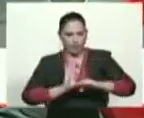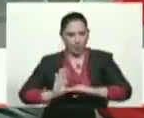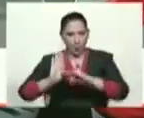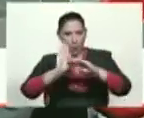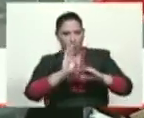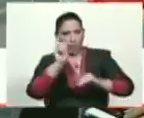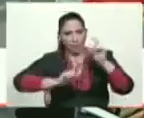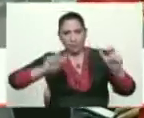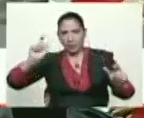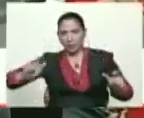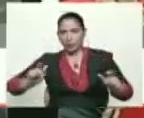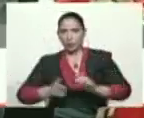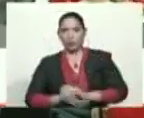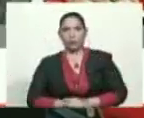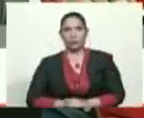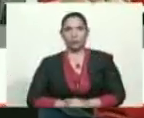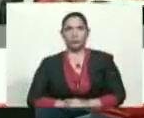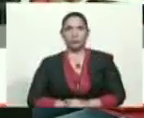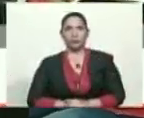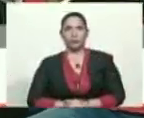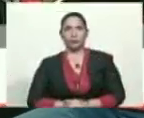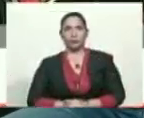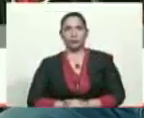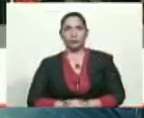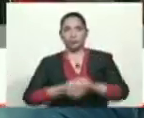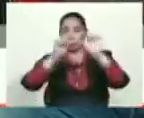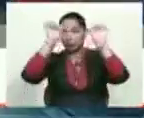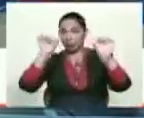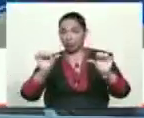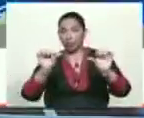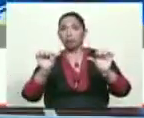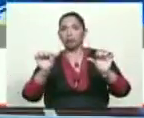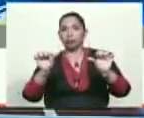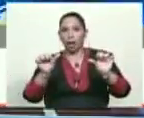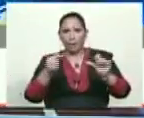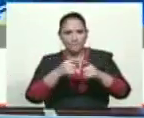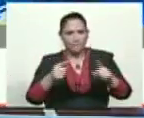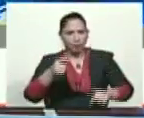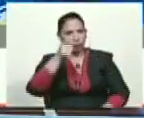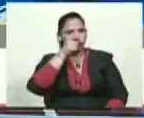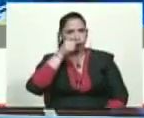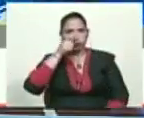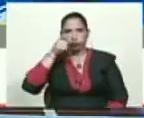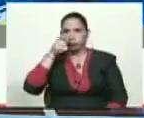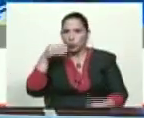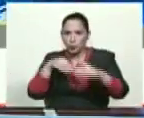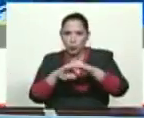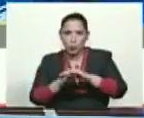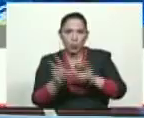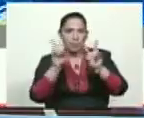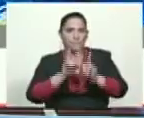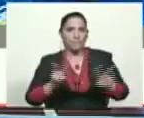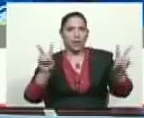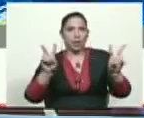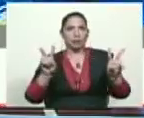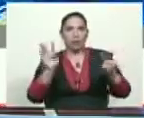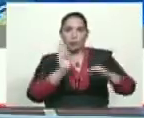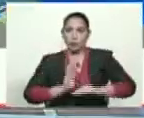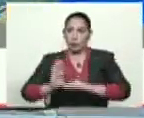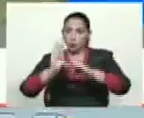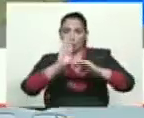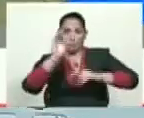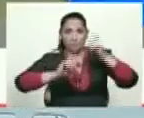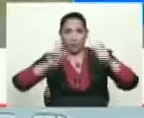al ciudadano a la ciudadana sistemas modernos para patrullar proteger guardar la paz y proteger a la gente